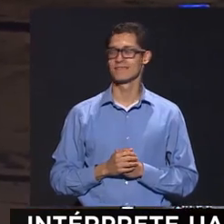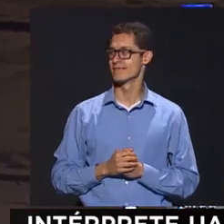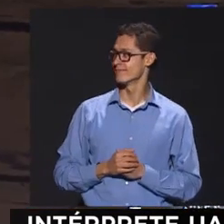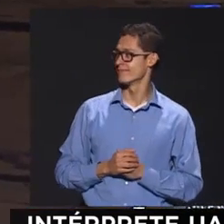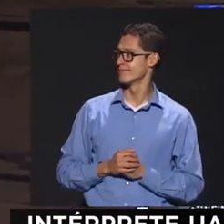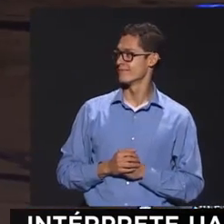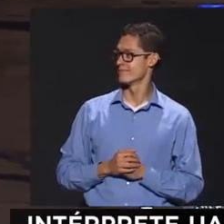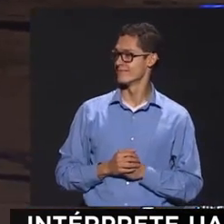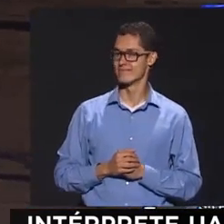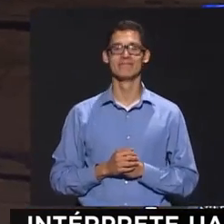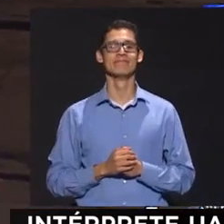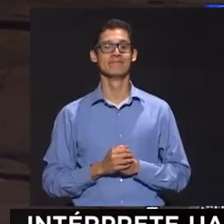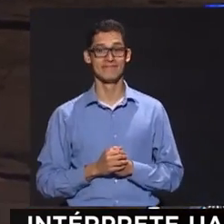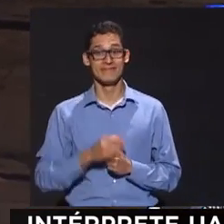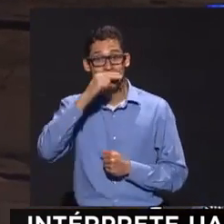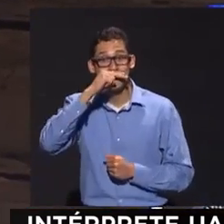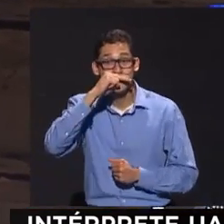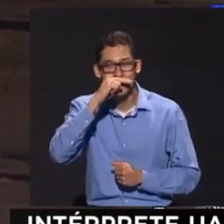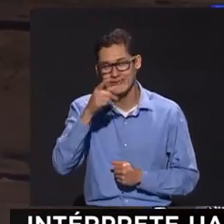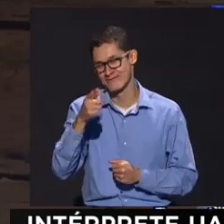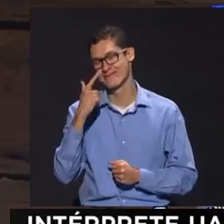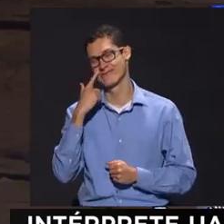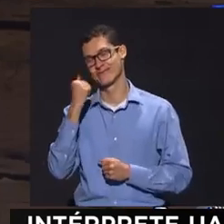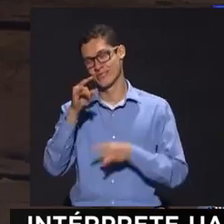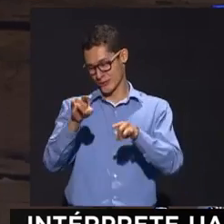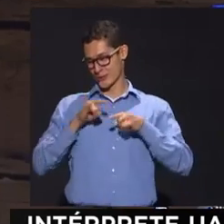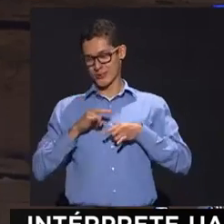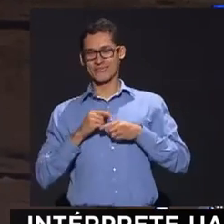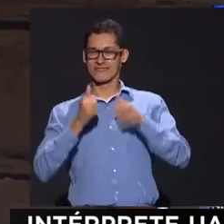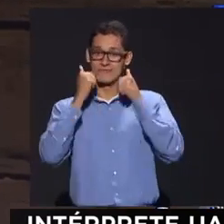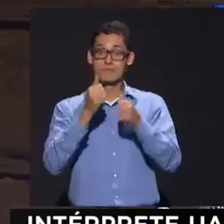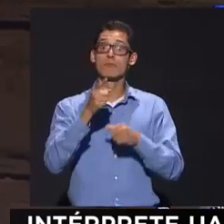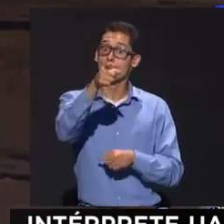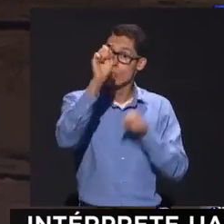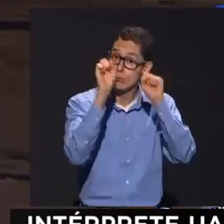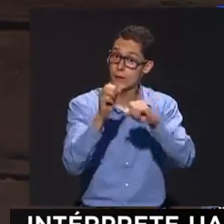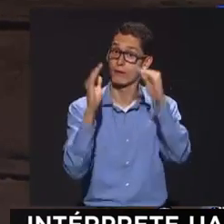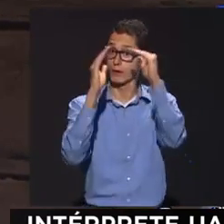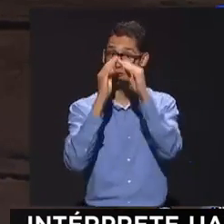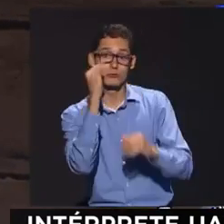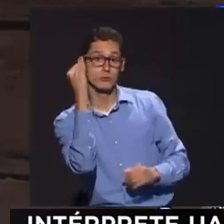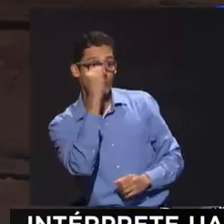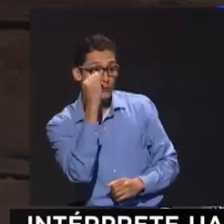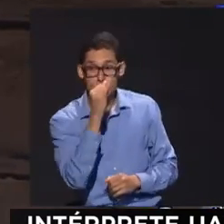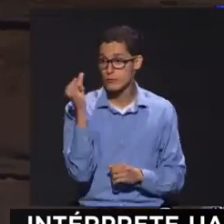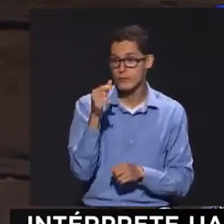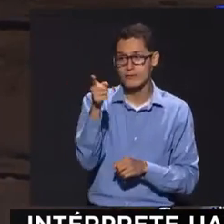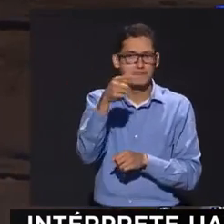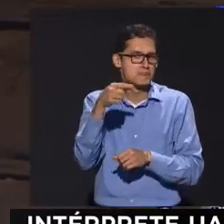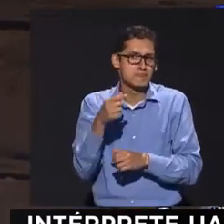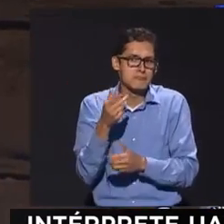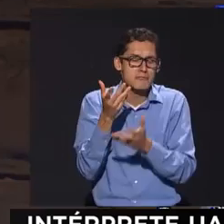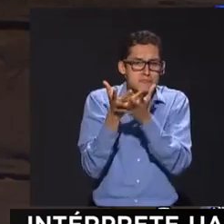un abrazo gigante para tomar nos encanta que siempre nos compartan estos vídeos que puede realizar desde sus hogares realizando diferentes actividades